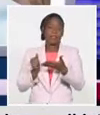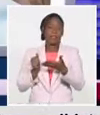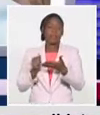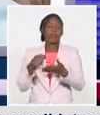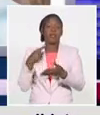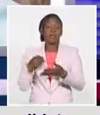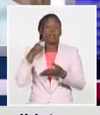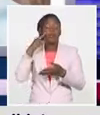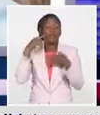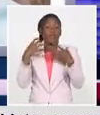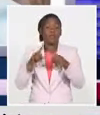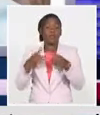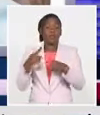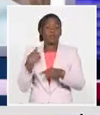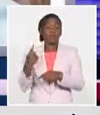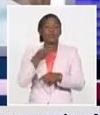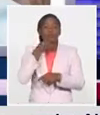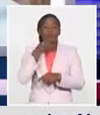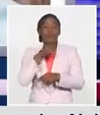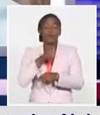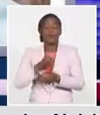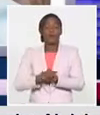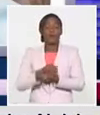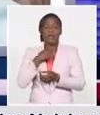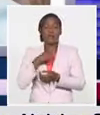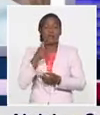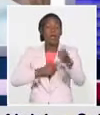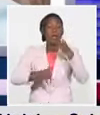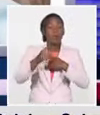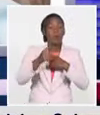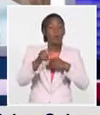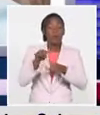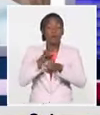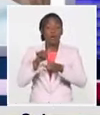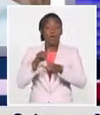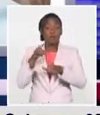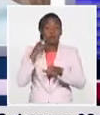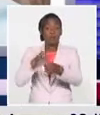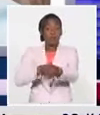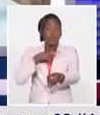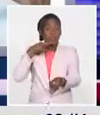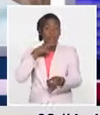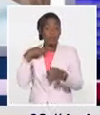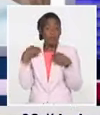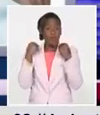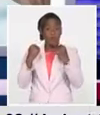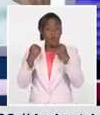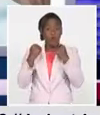puede favorecer que las personas puedan no enfermarse, o aquellas que se enfermen tengan una enfermedad que no lleguen a la